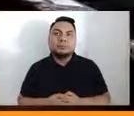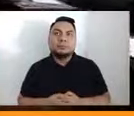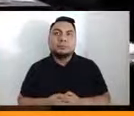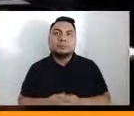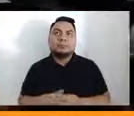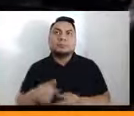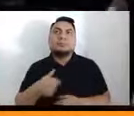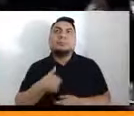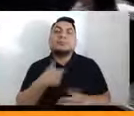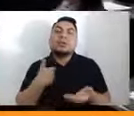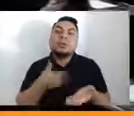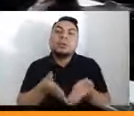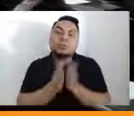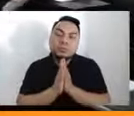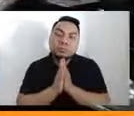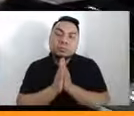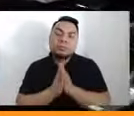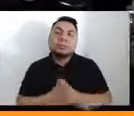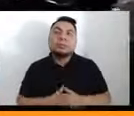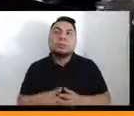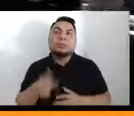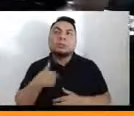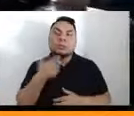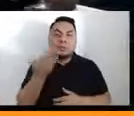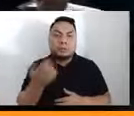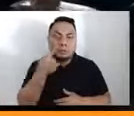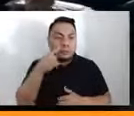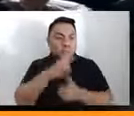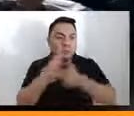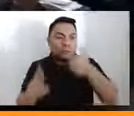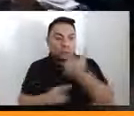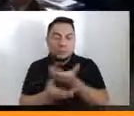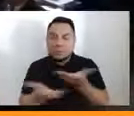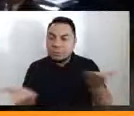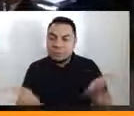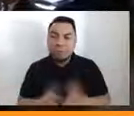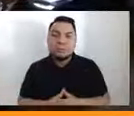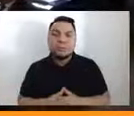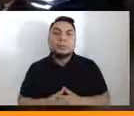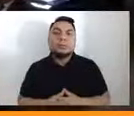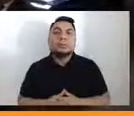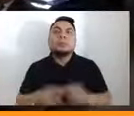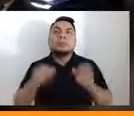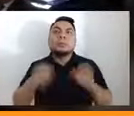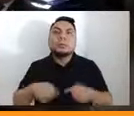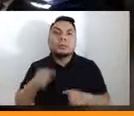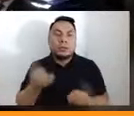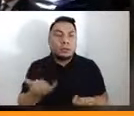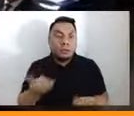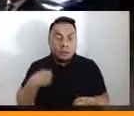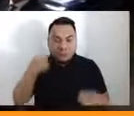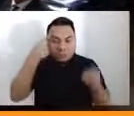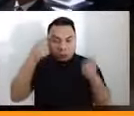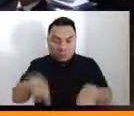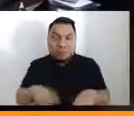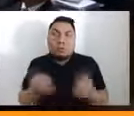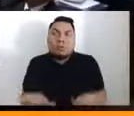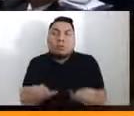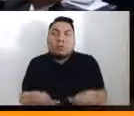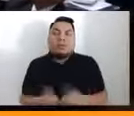solicito a mis colegas regidores que acordemos hoy